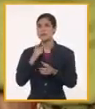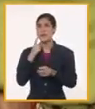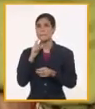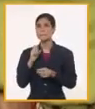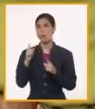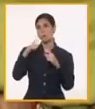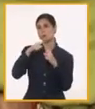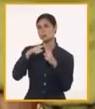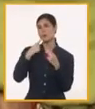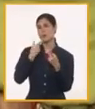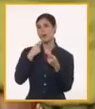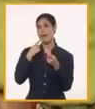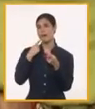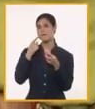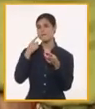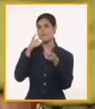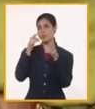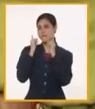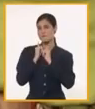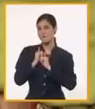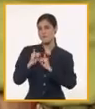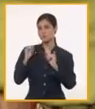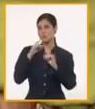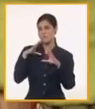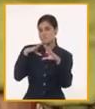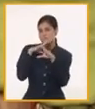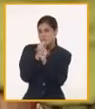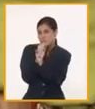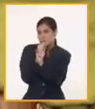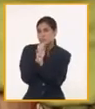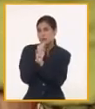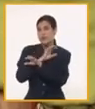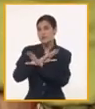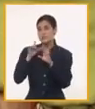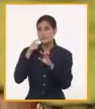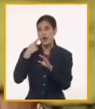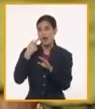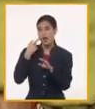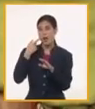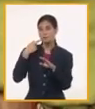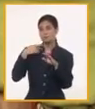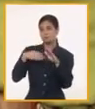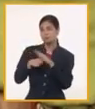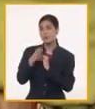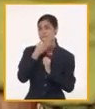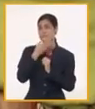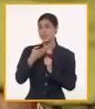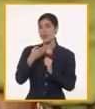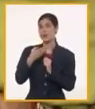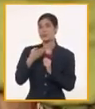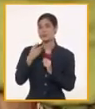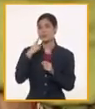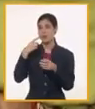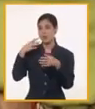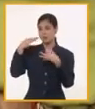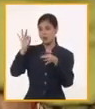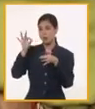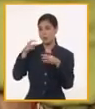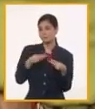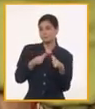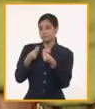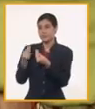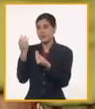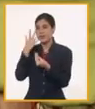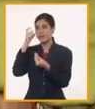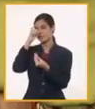una información secreta, atravesar el mundo para llevar una información secreta de Fidel al Che y darle al Che la noticia de que